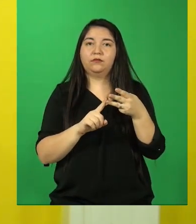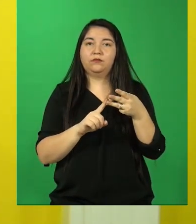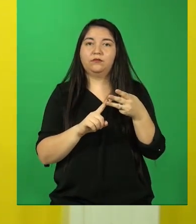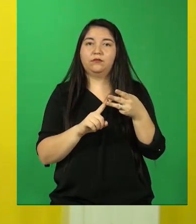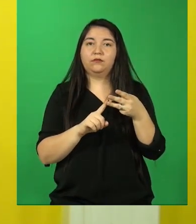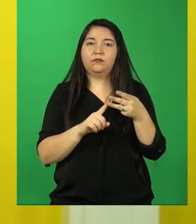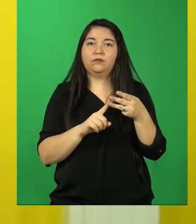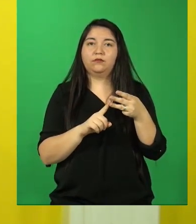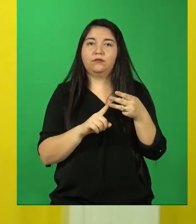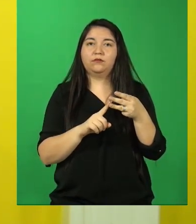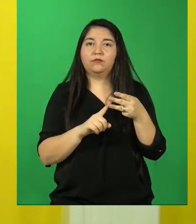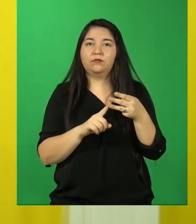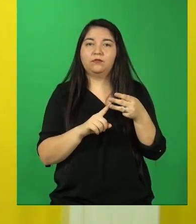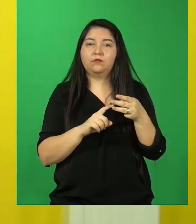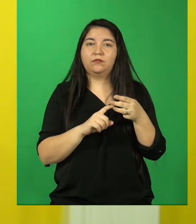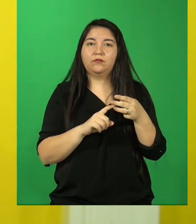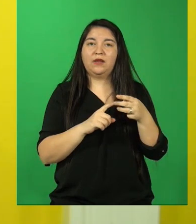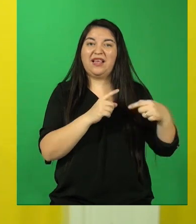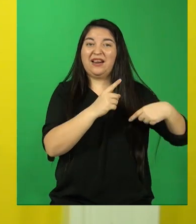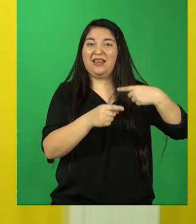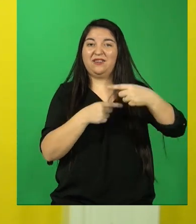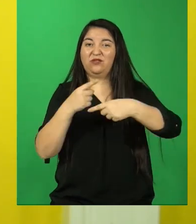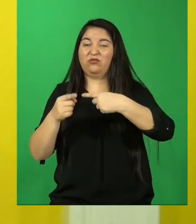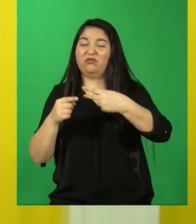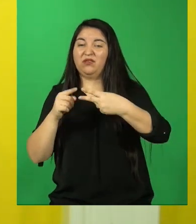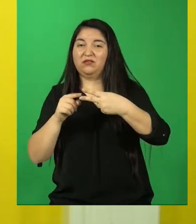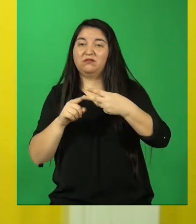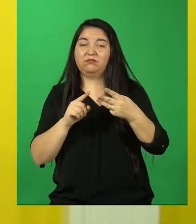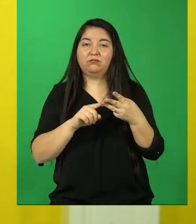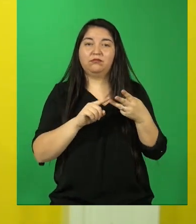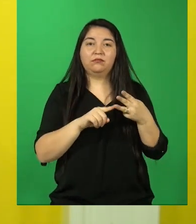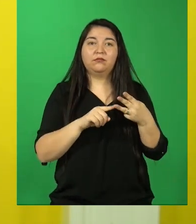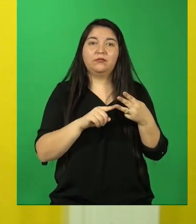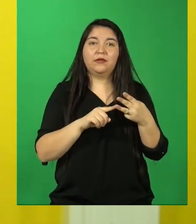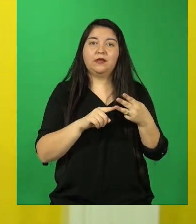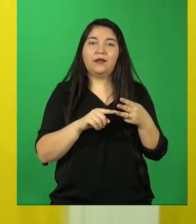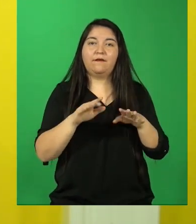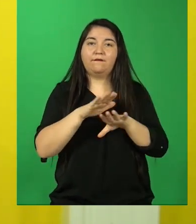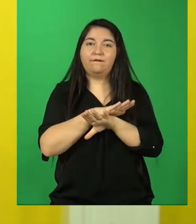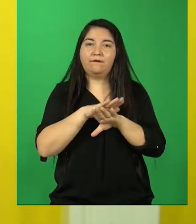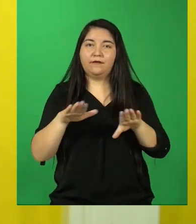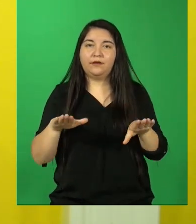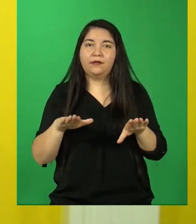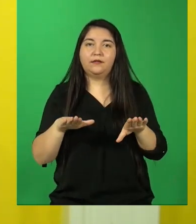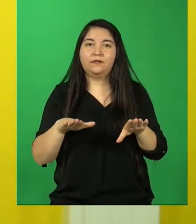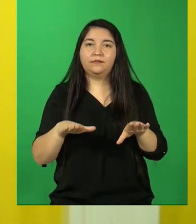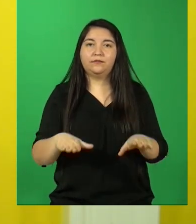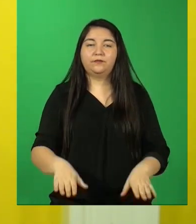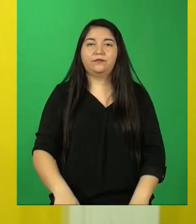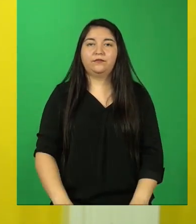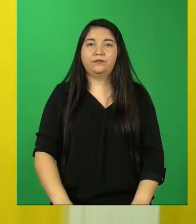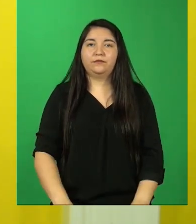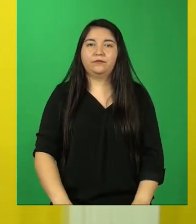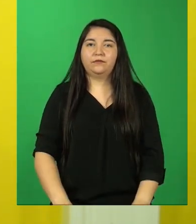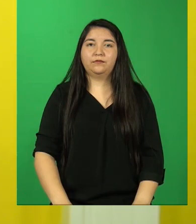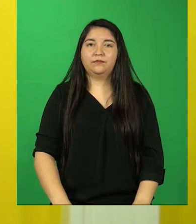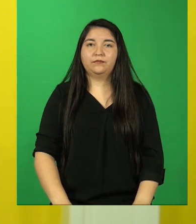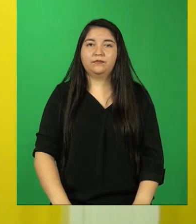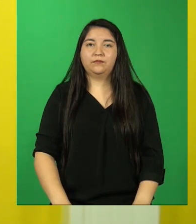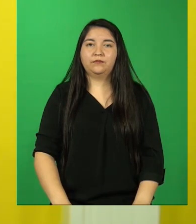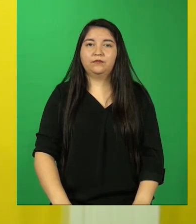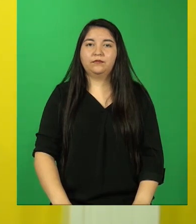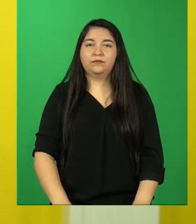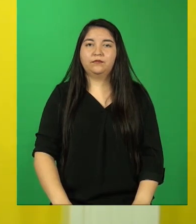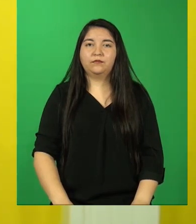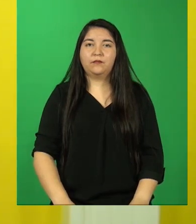donde se va a desarrollar la trama, y el final, el desenlace, cómo